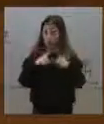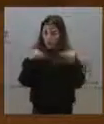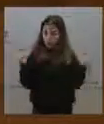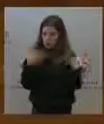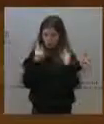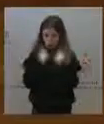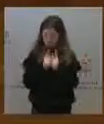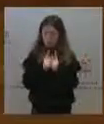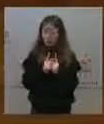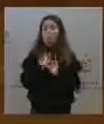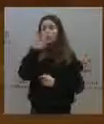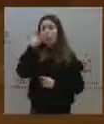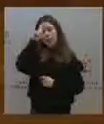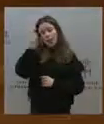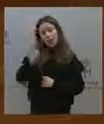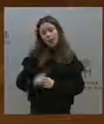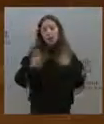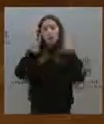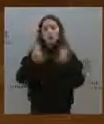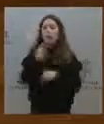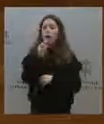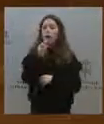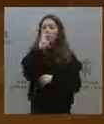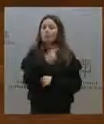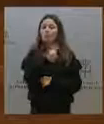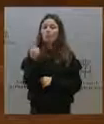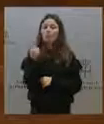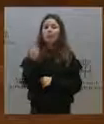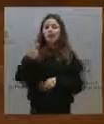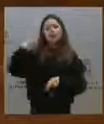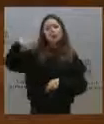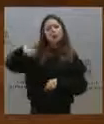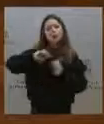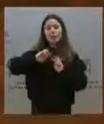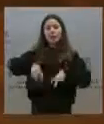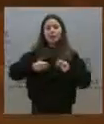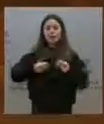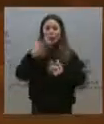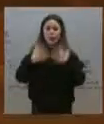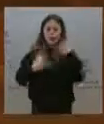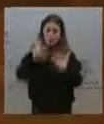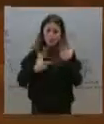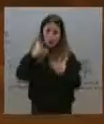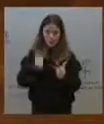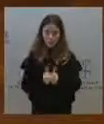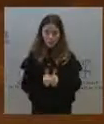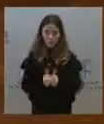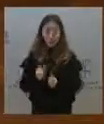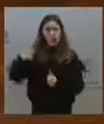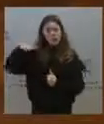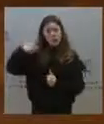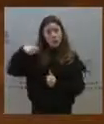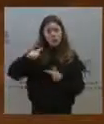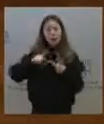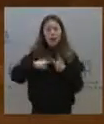aquella promesa del presidente de la reforma de la Administración. Tenemos, por supuesto, una presidencia, 10 consejerías, Sindicatura de Cuentas, Consejo Consultivo,